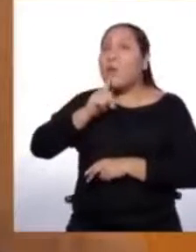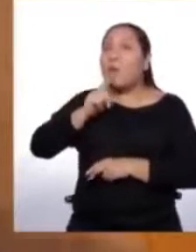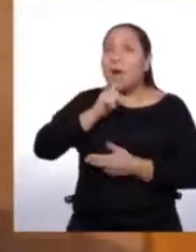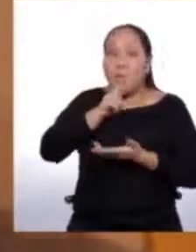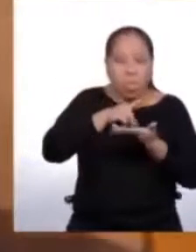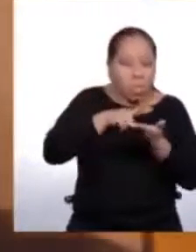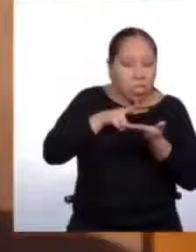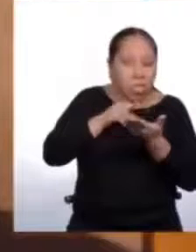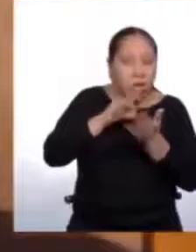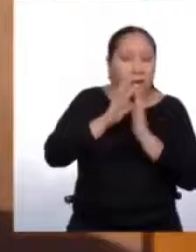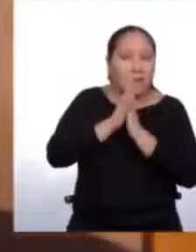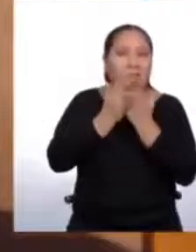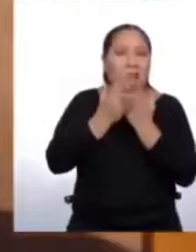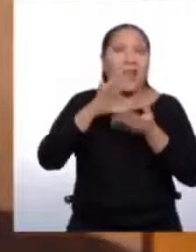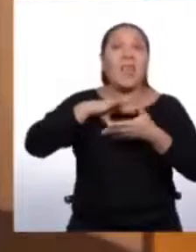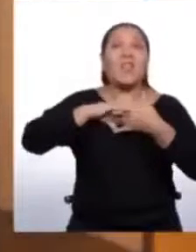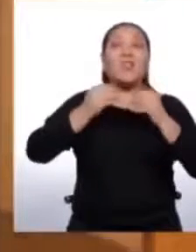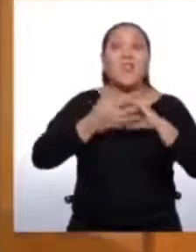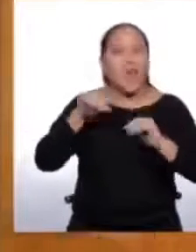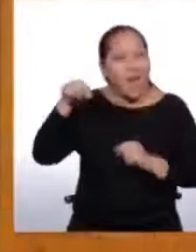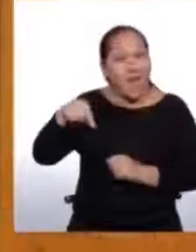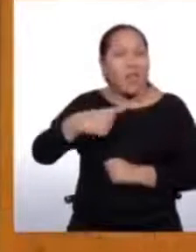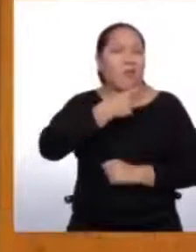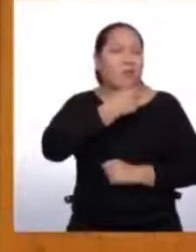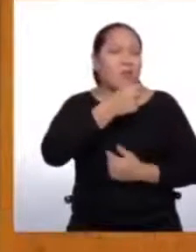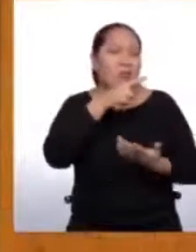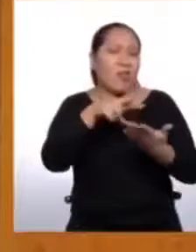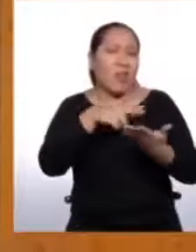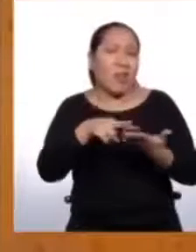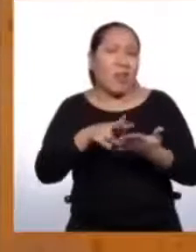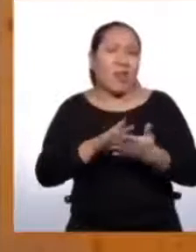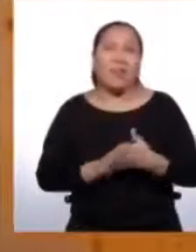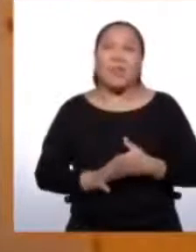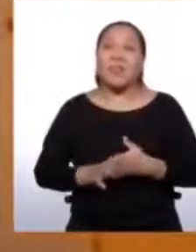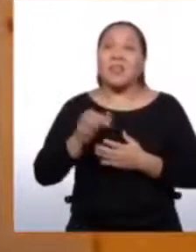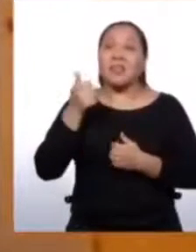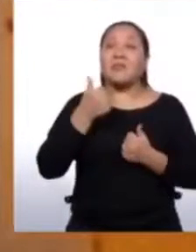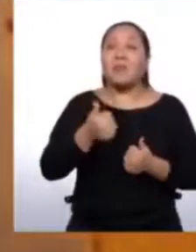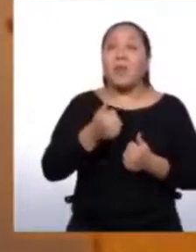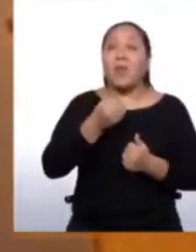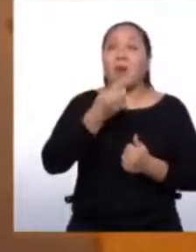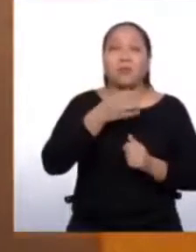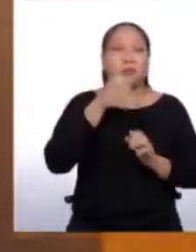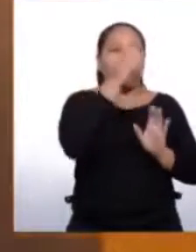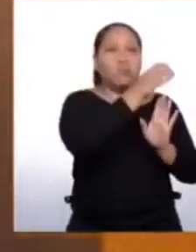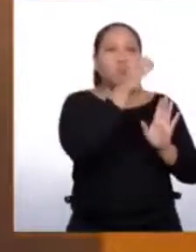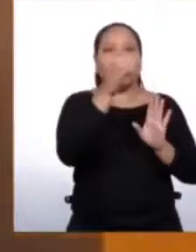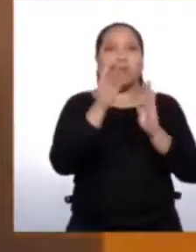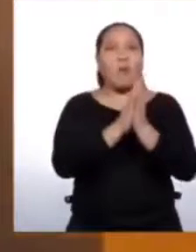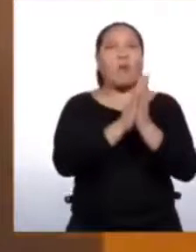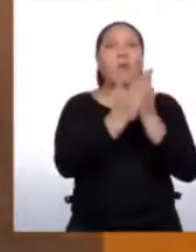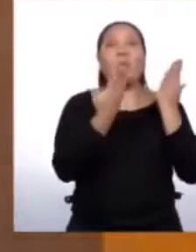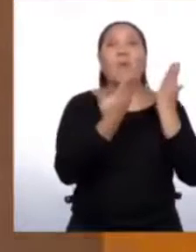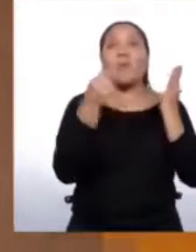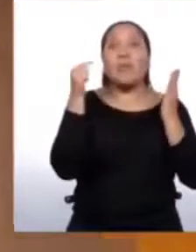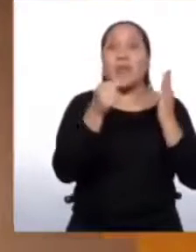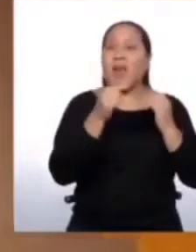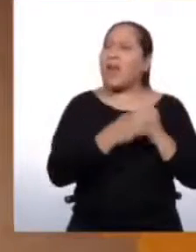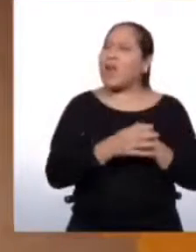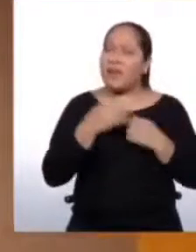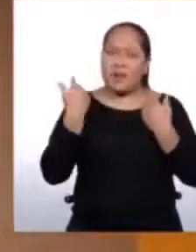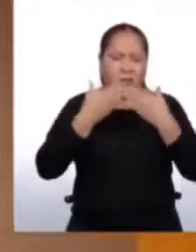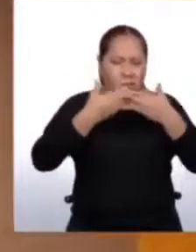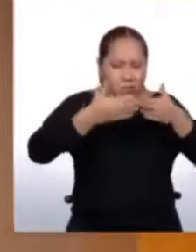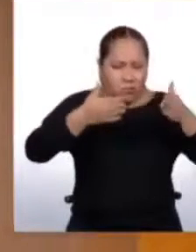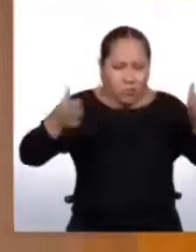eso despertó en ellos un gusto por la lectura y luego una buena biblioteca fue la puerta de entrada para el mundo de la literatura. Es